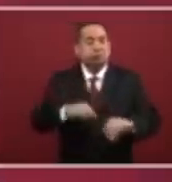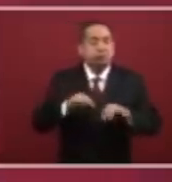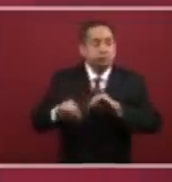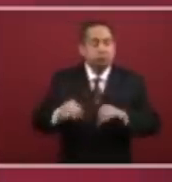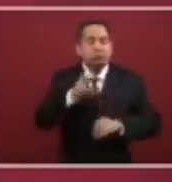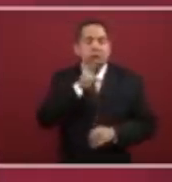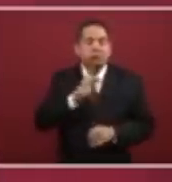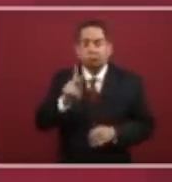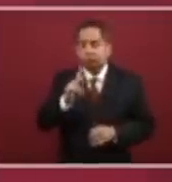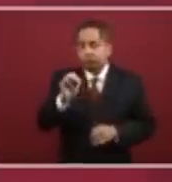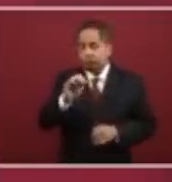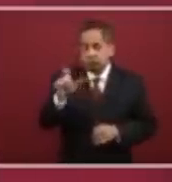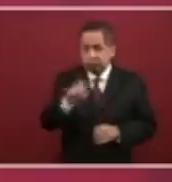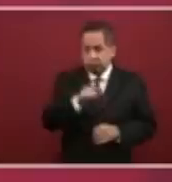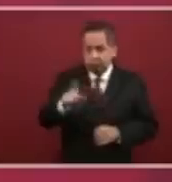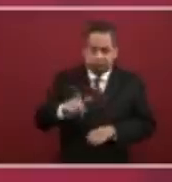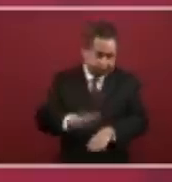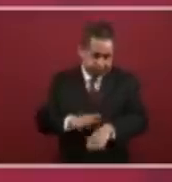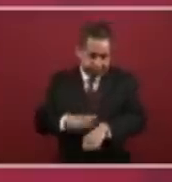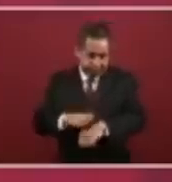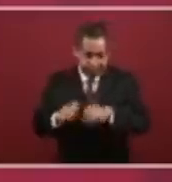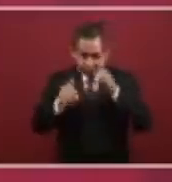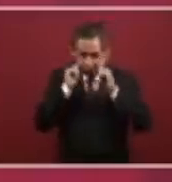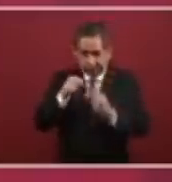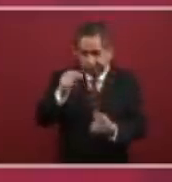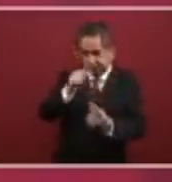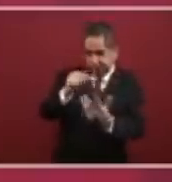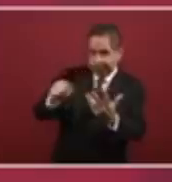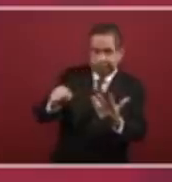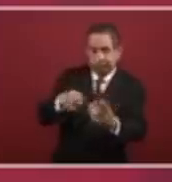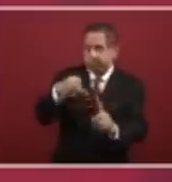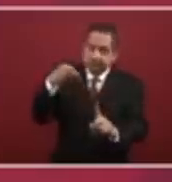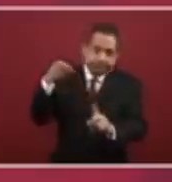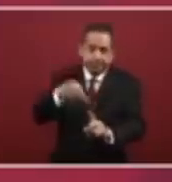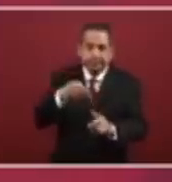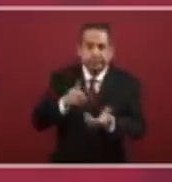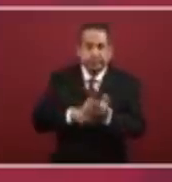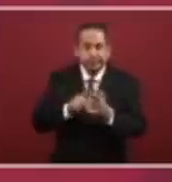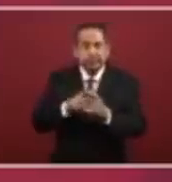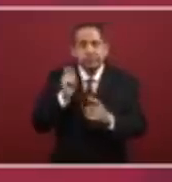en particular a los